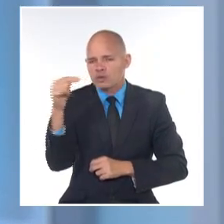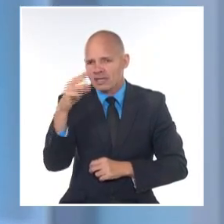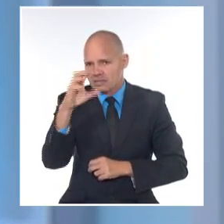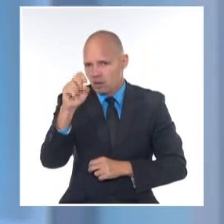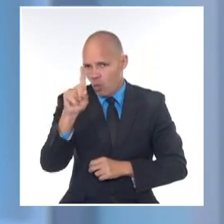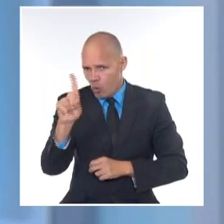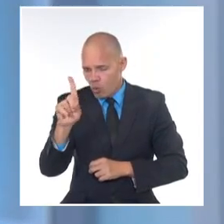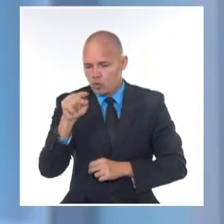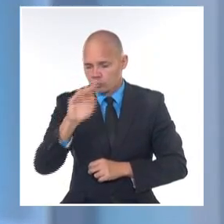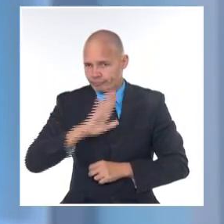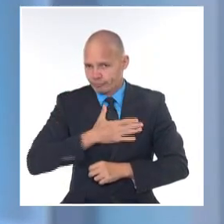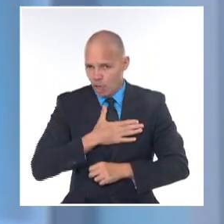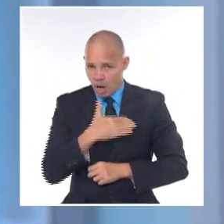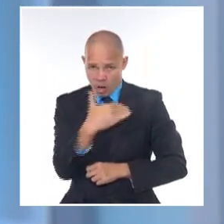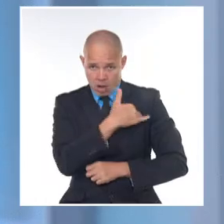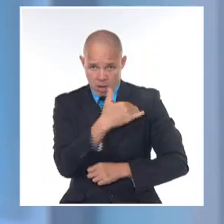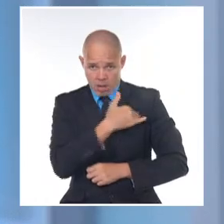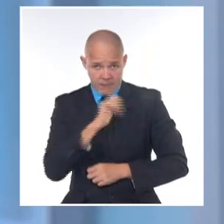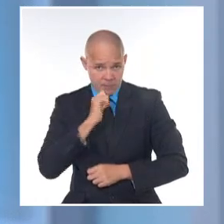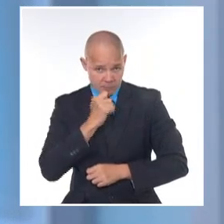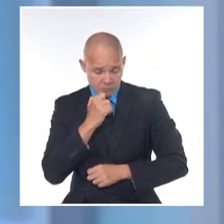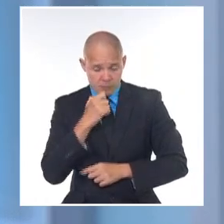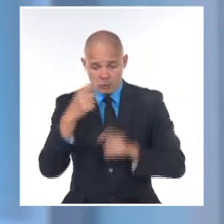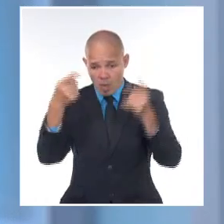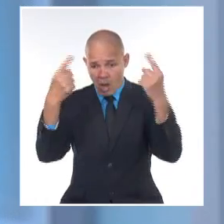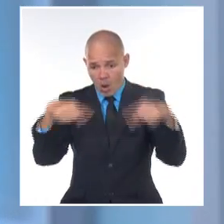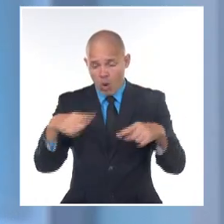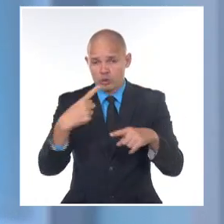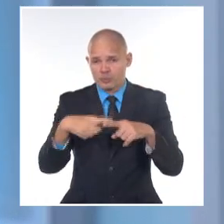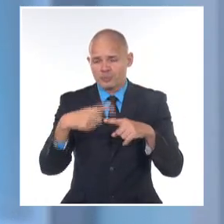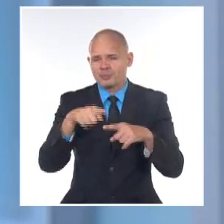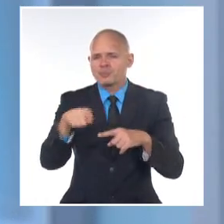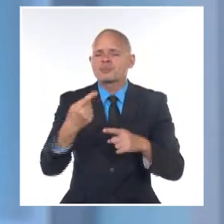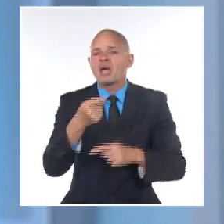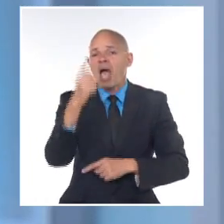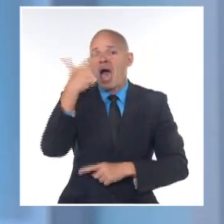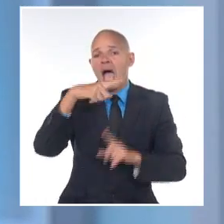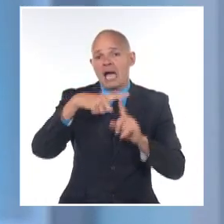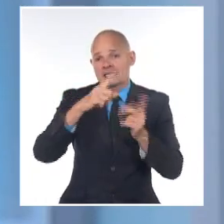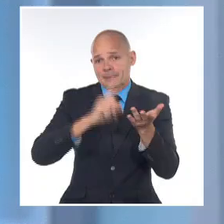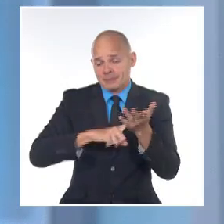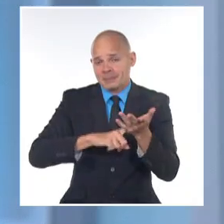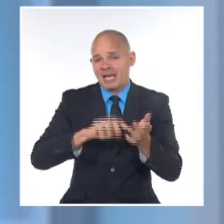la publicación de técnicas del ejército ATP